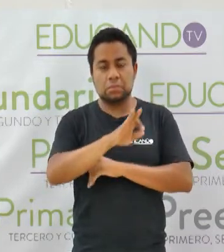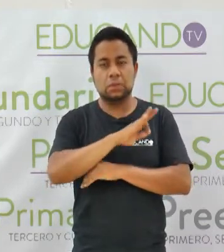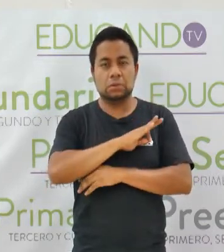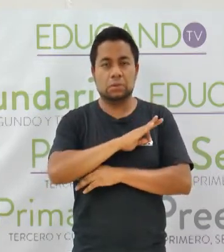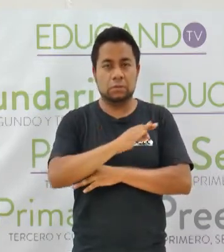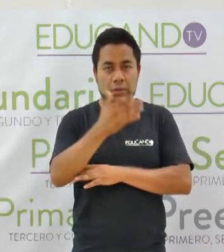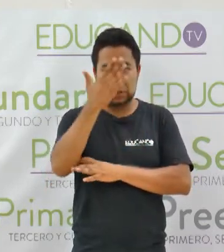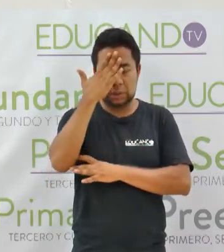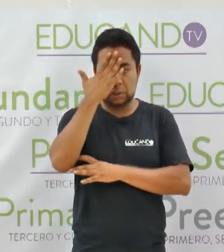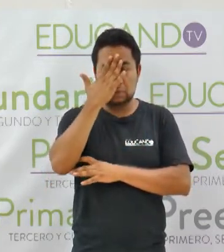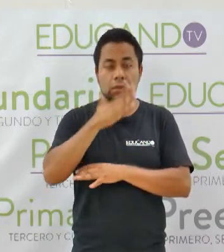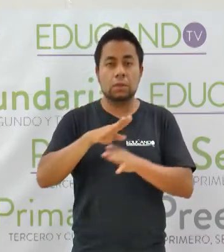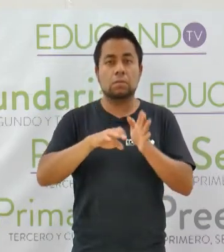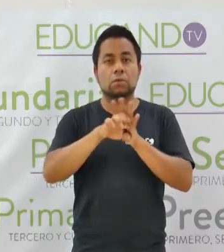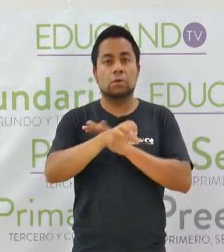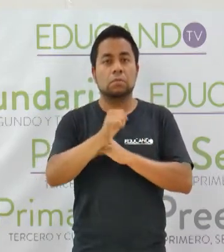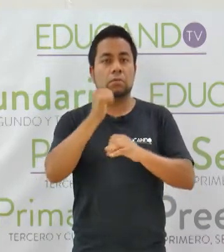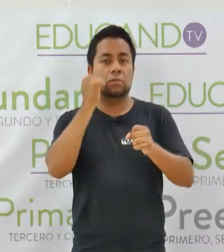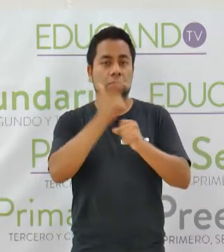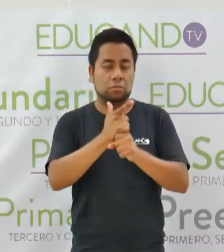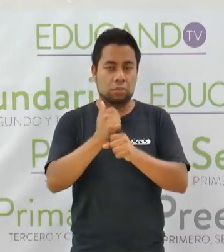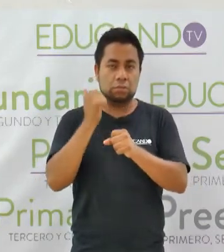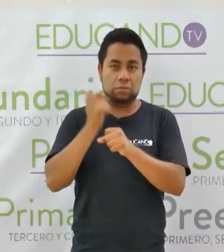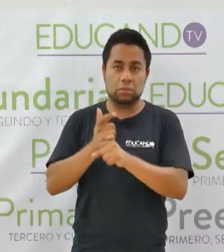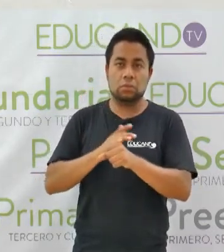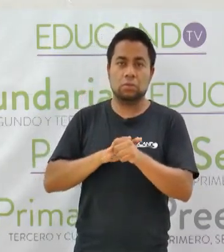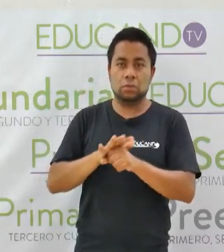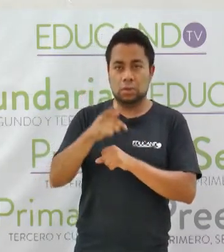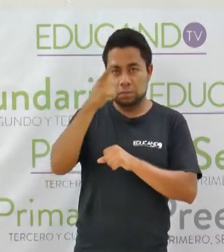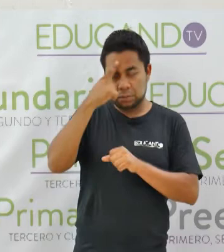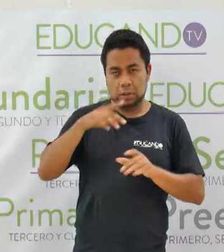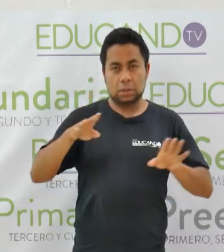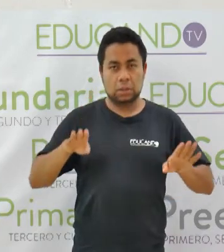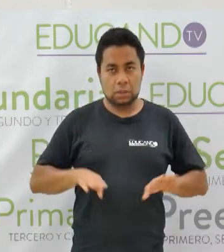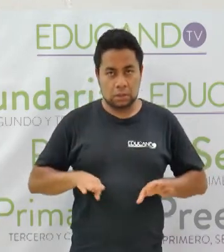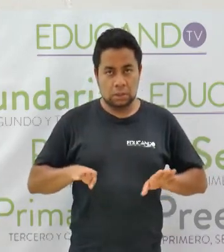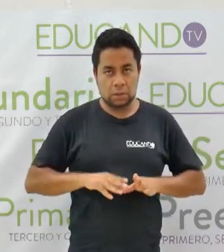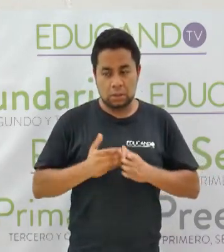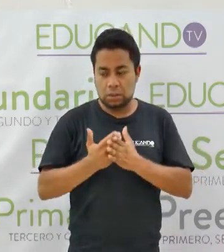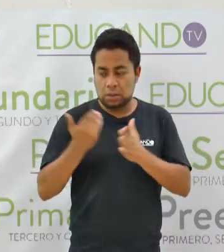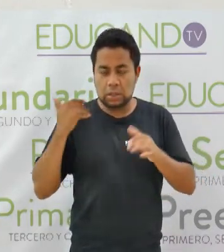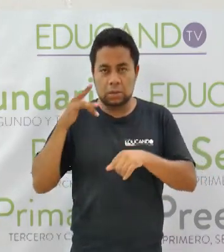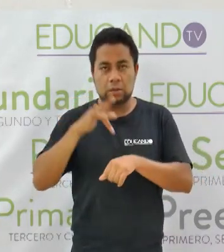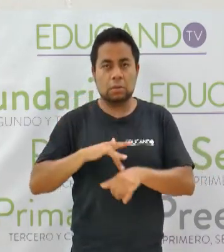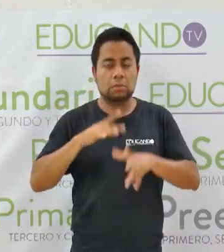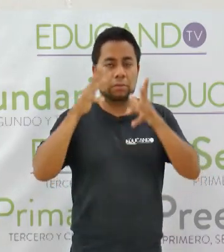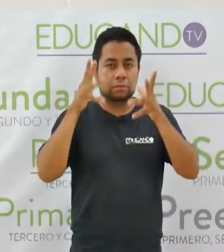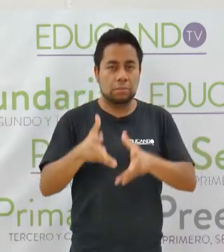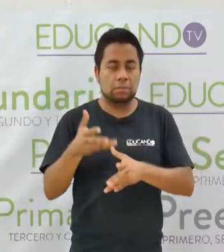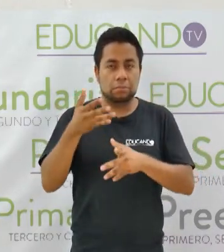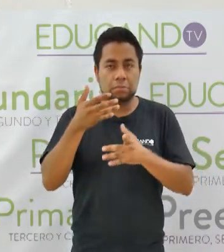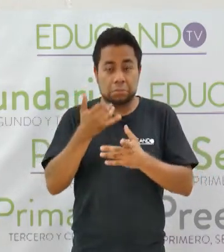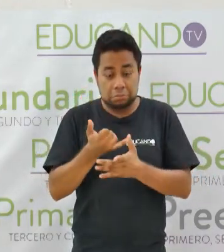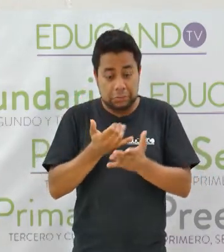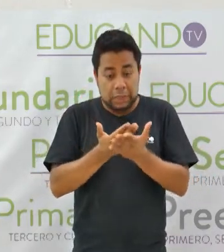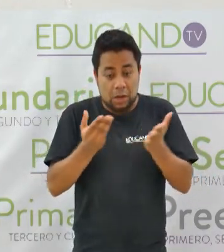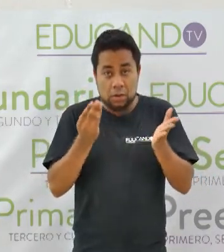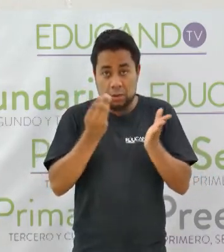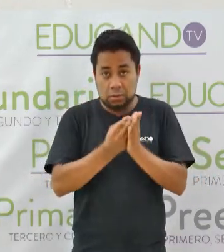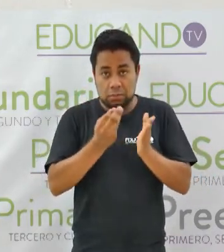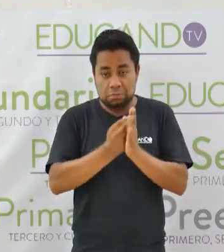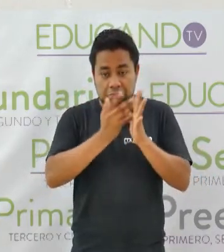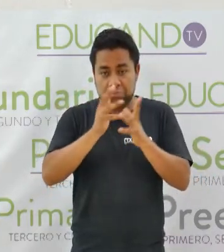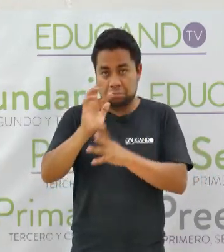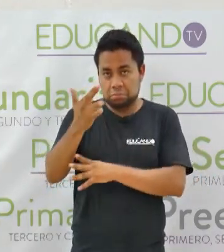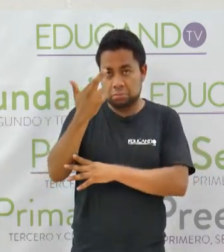van a permitir identificar las características que ya hemos trabajado y que en esta sesión ya hemos recordado.